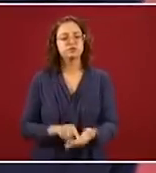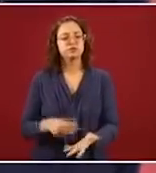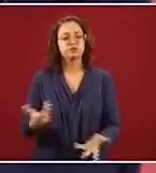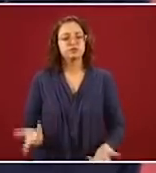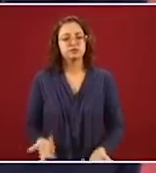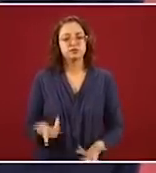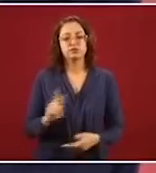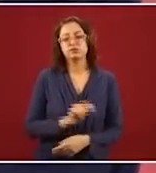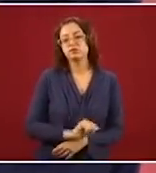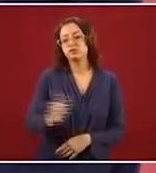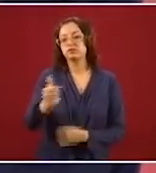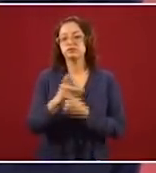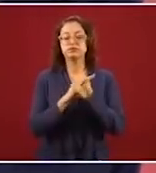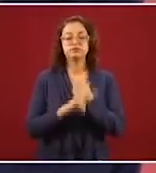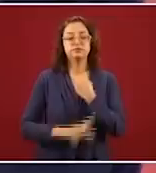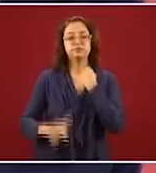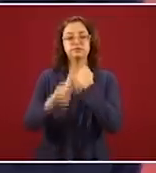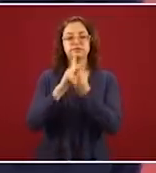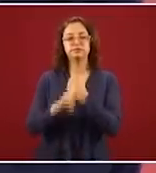Y hay otros países